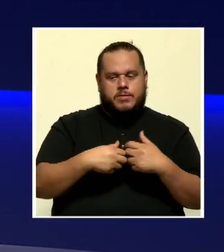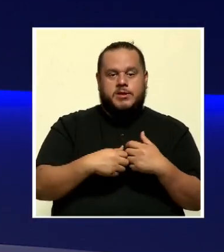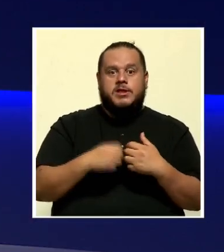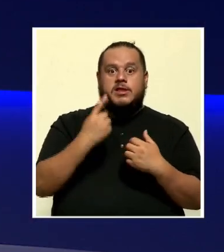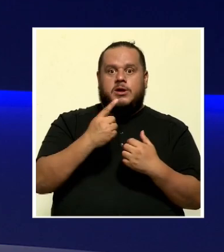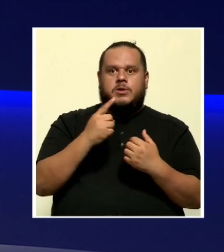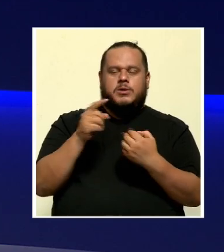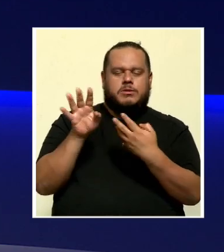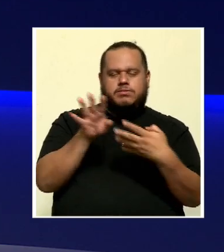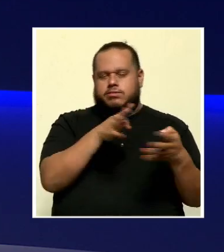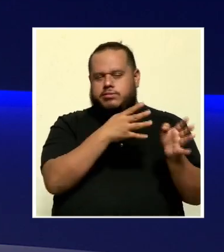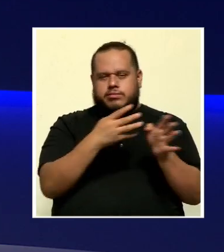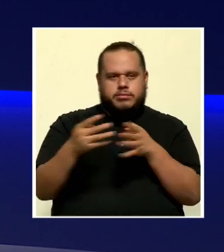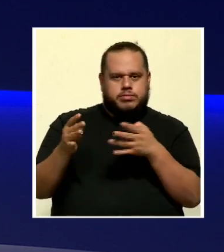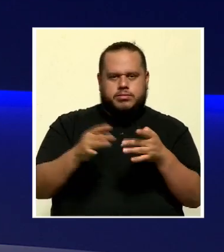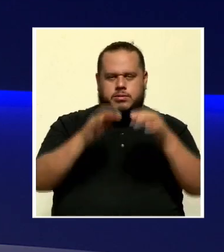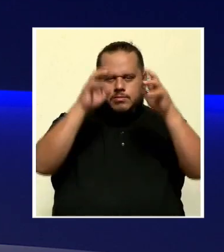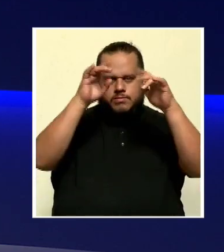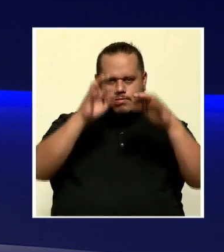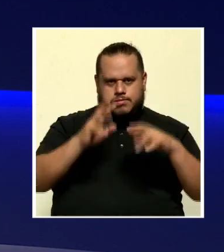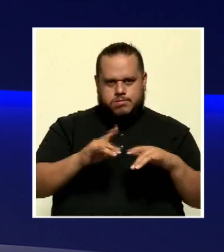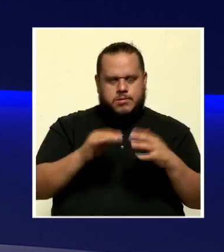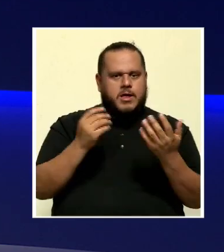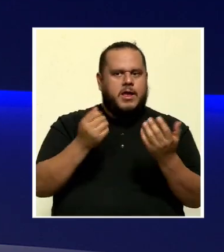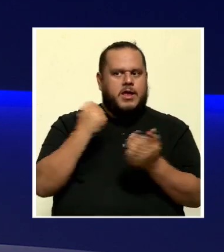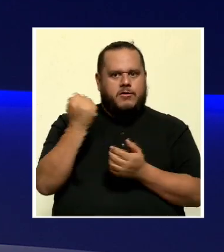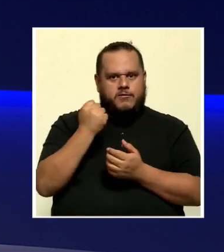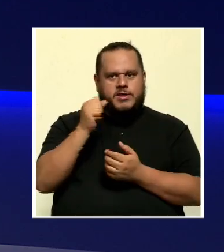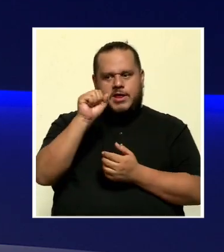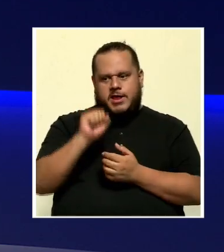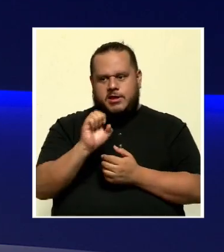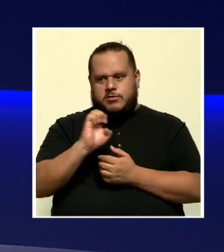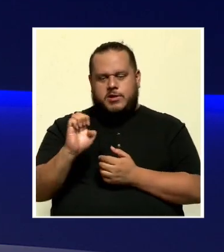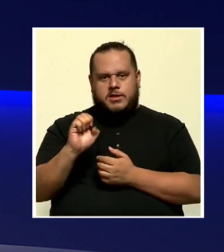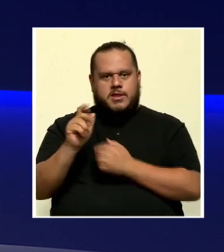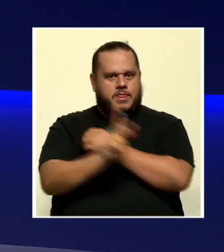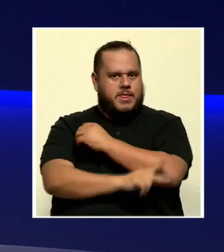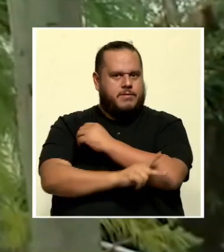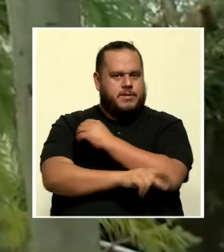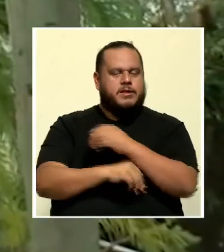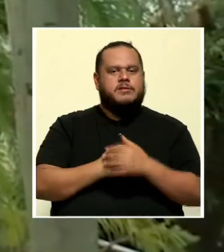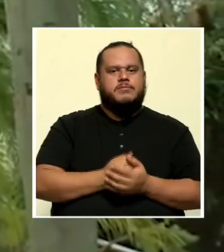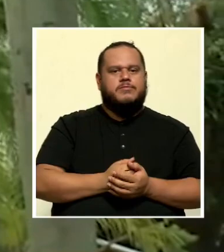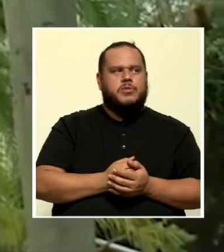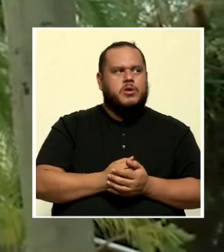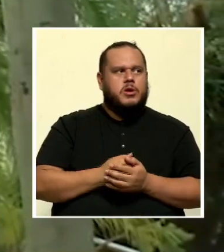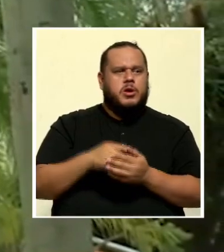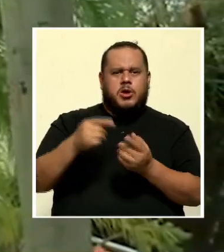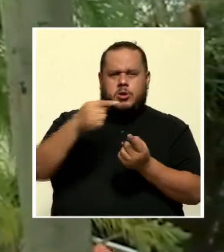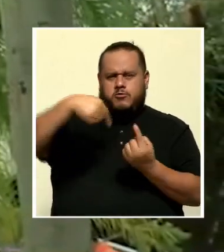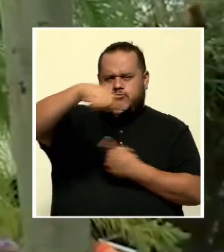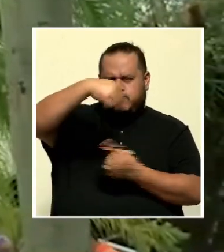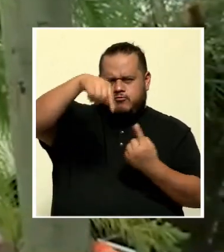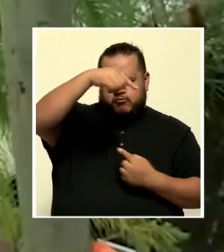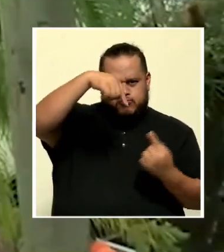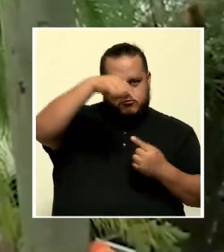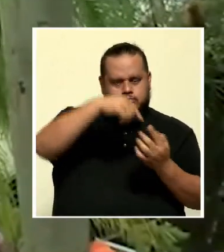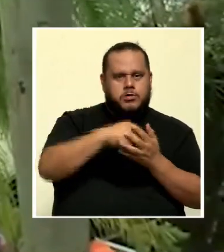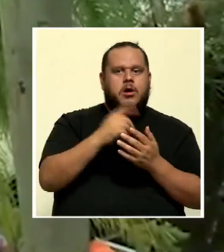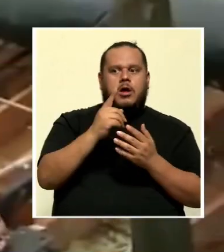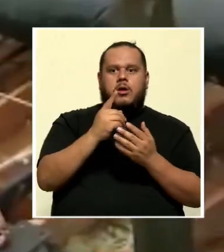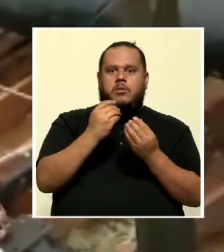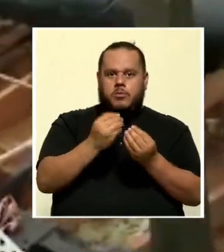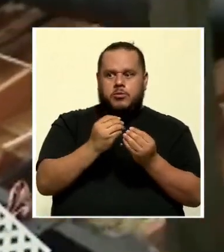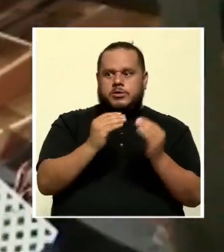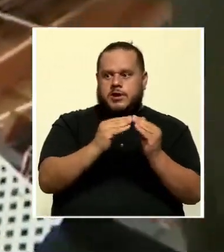una tormenta invernal y un tornado en el sudeste del país. Un tornado arrasó un parque de caravanas